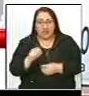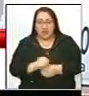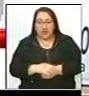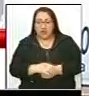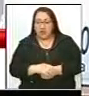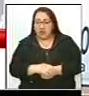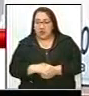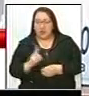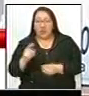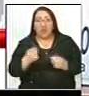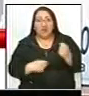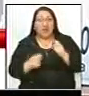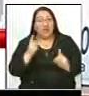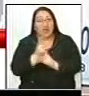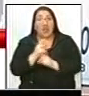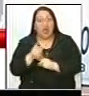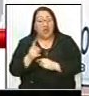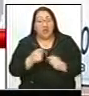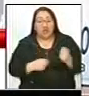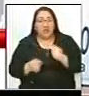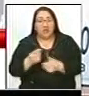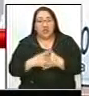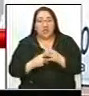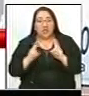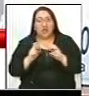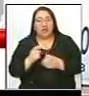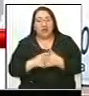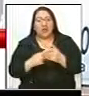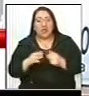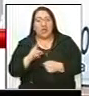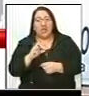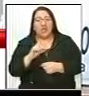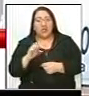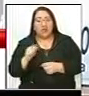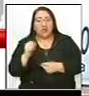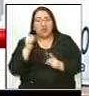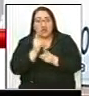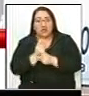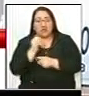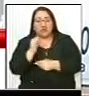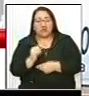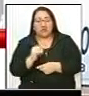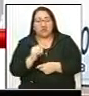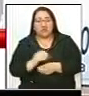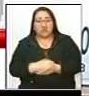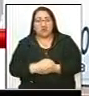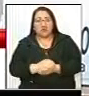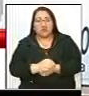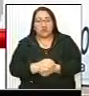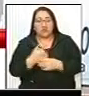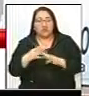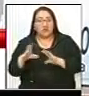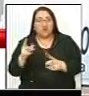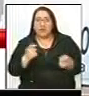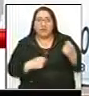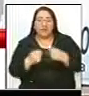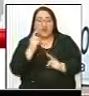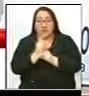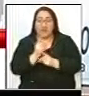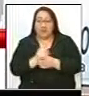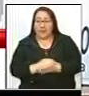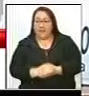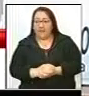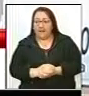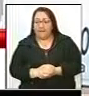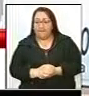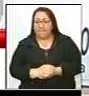o la administración directa. Ellos me manifestaban que ha habido casos en que ha habido administración directa. Ha habido situaciones en las que se ha hecho administración directa.